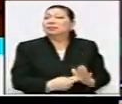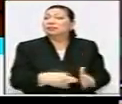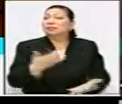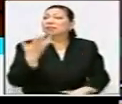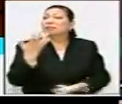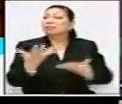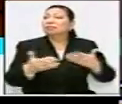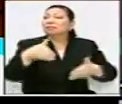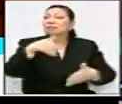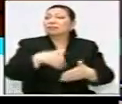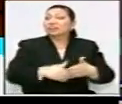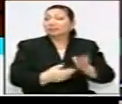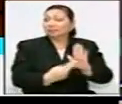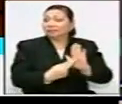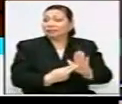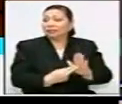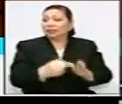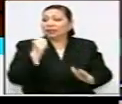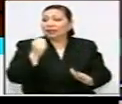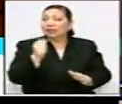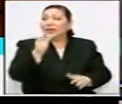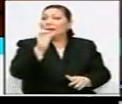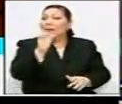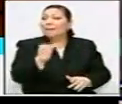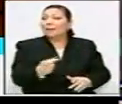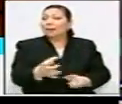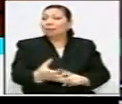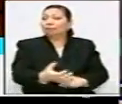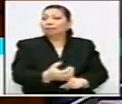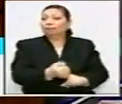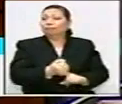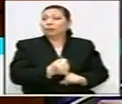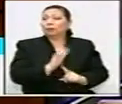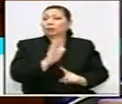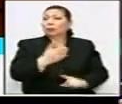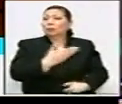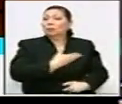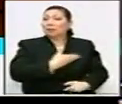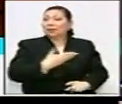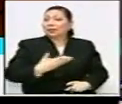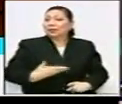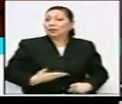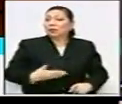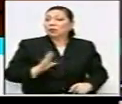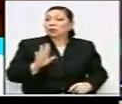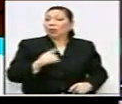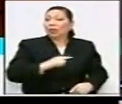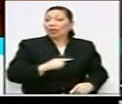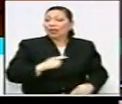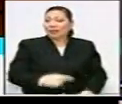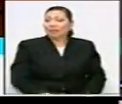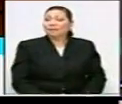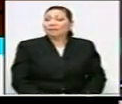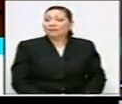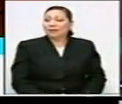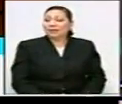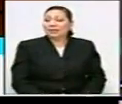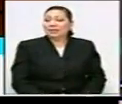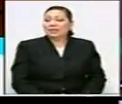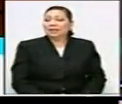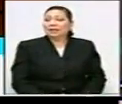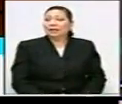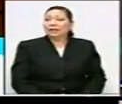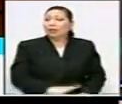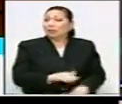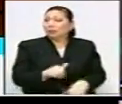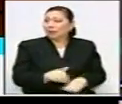ánfora electoral? Representa el derecho ciudadano de coger a su presidente o a sus autoridades.